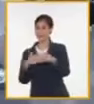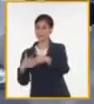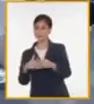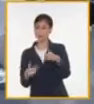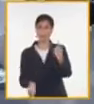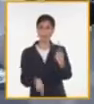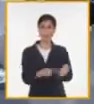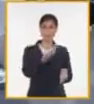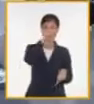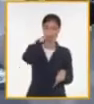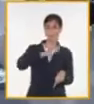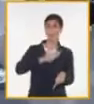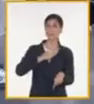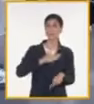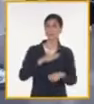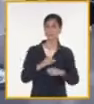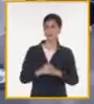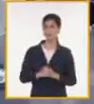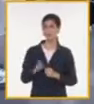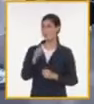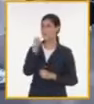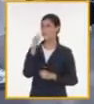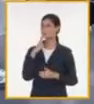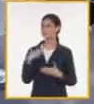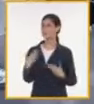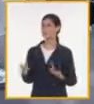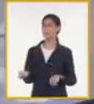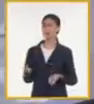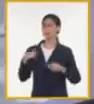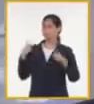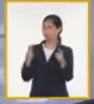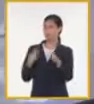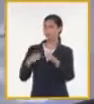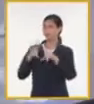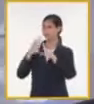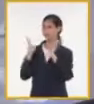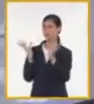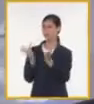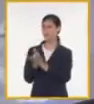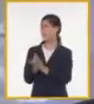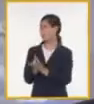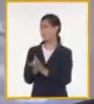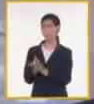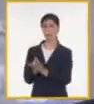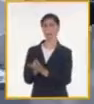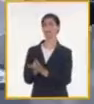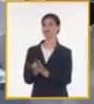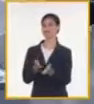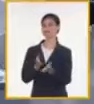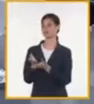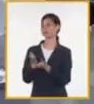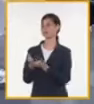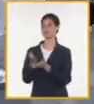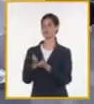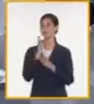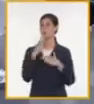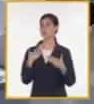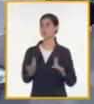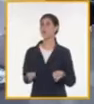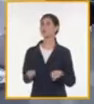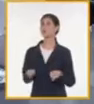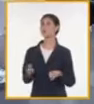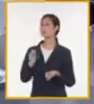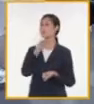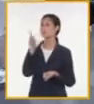llamaban ustedes los guerreros por todas partes del mundo algo así no guerra por los caminos del mundo la guerra por los caminos del mundo Bueno usted que ha seguido a